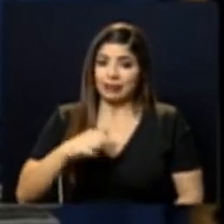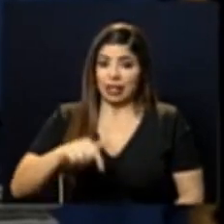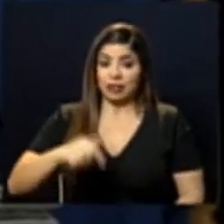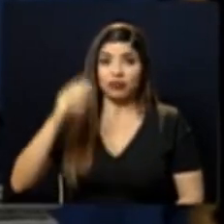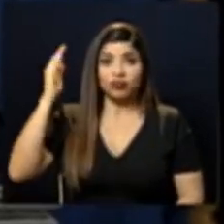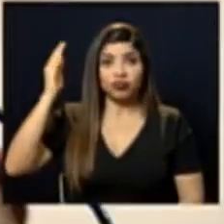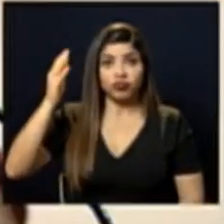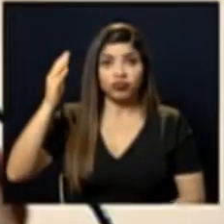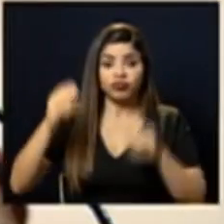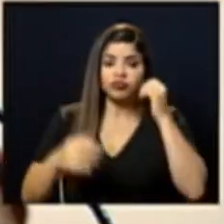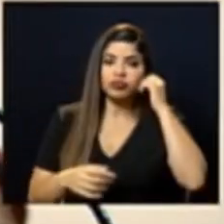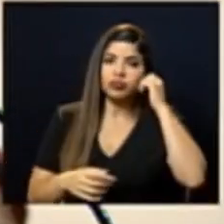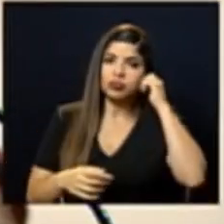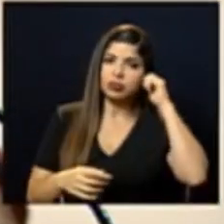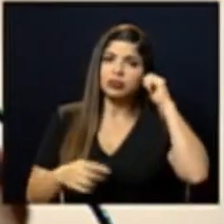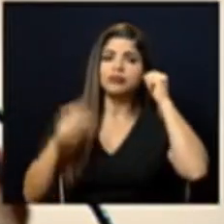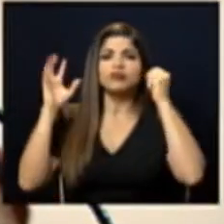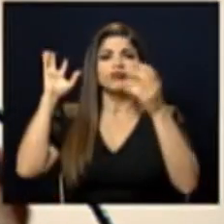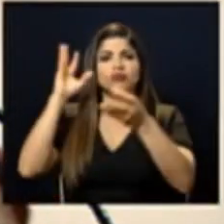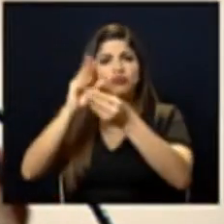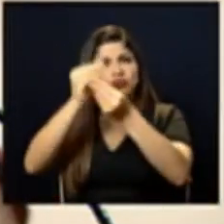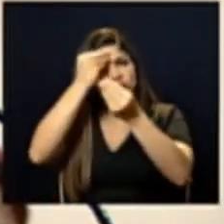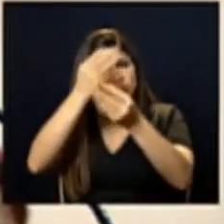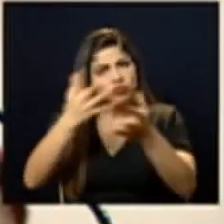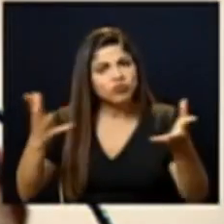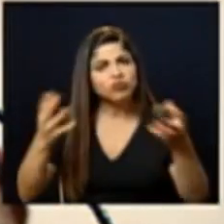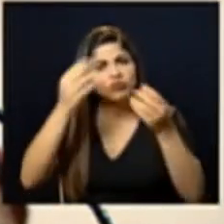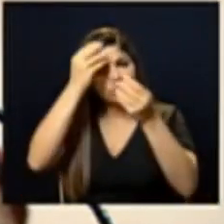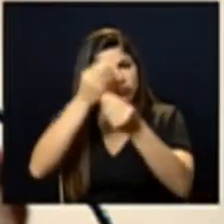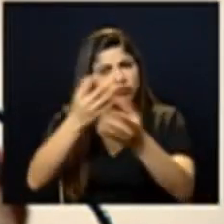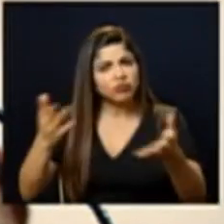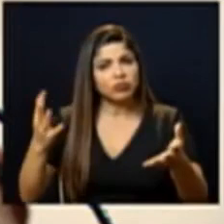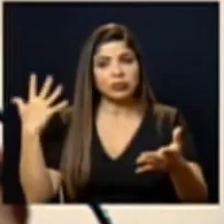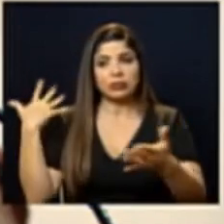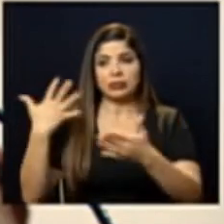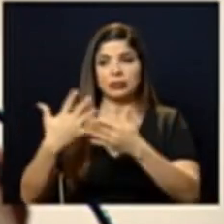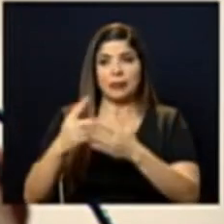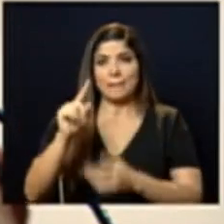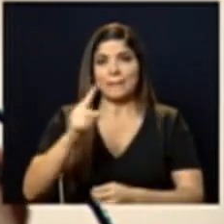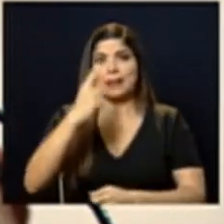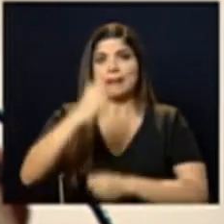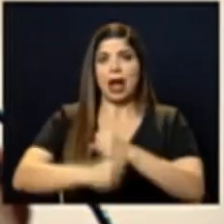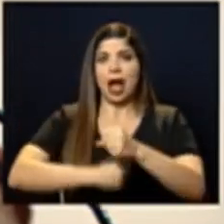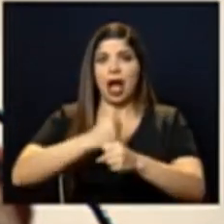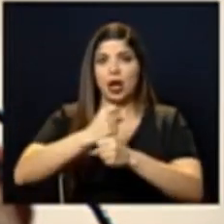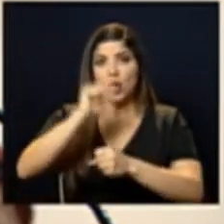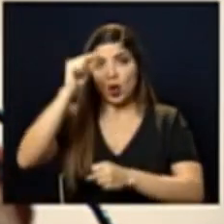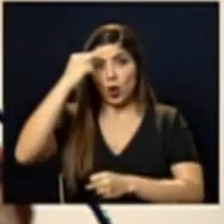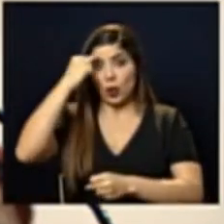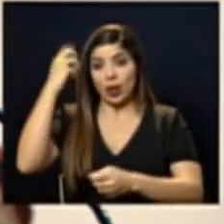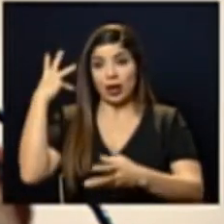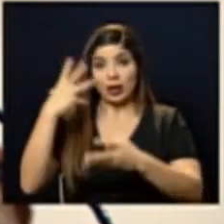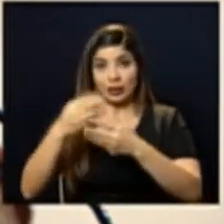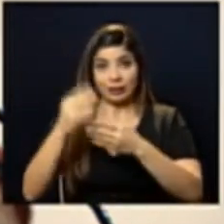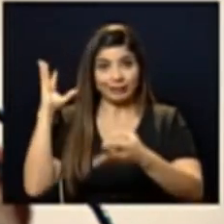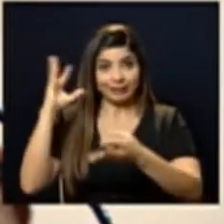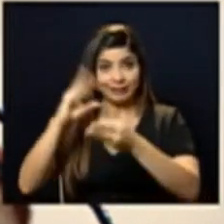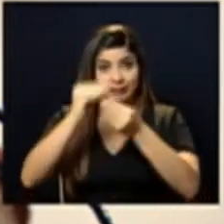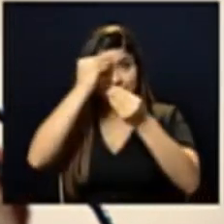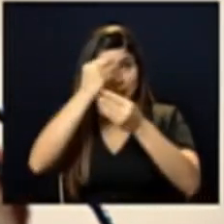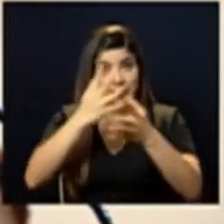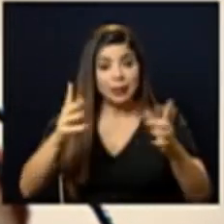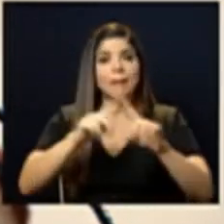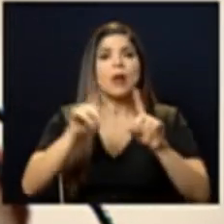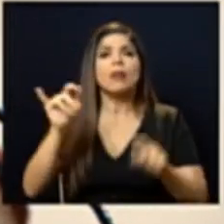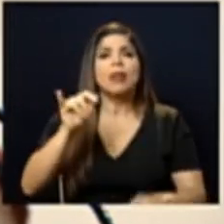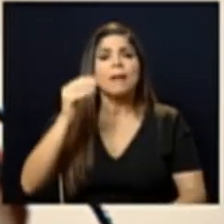mensaje un ejercicio de rendición de cuentas del primer año de gobierno, pero también una